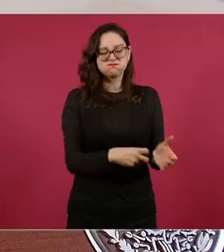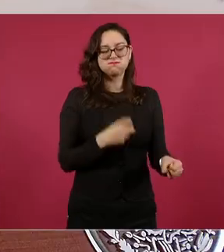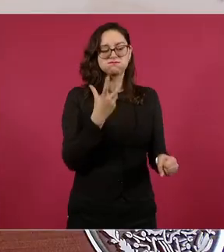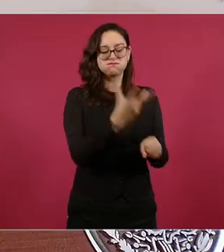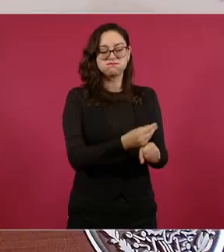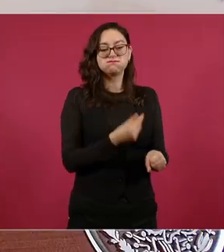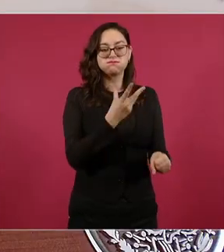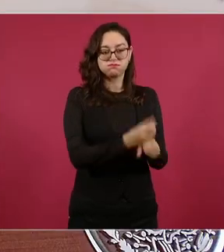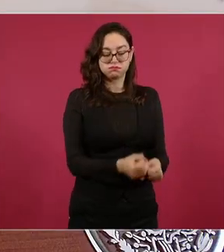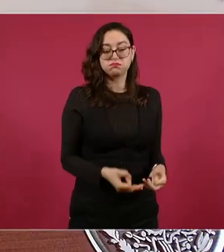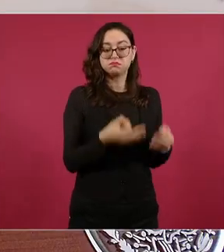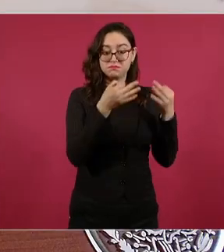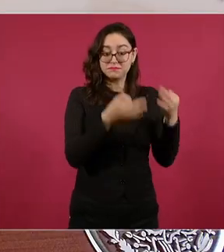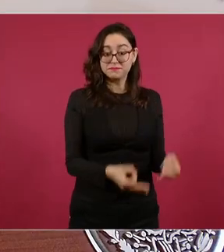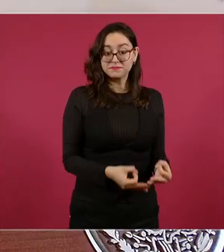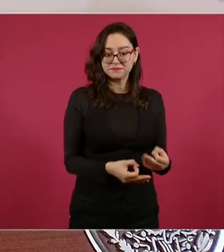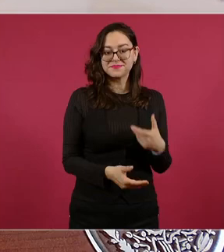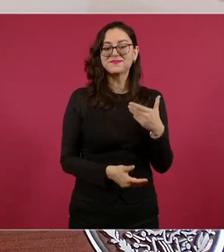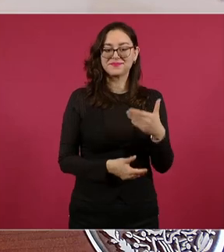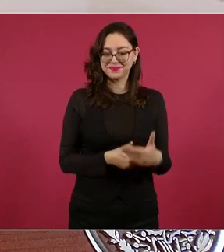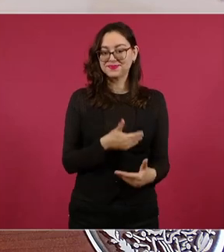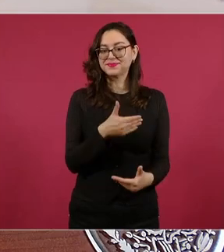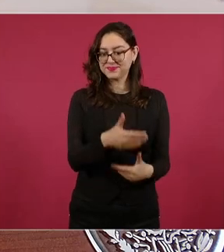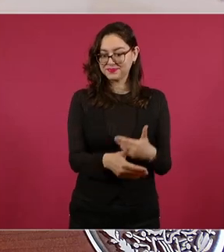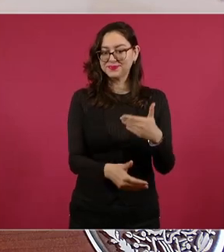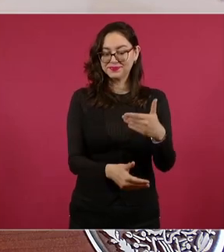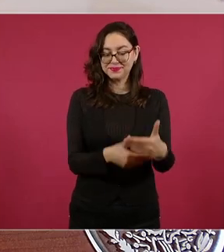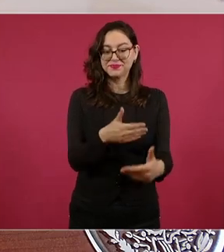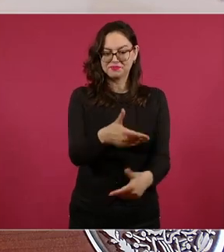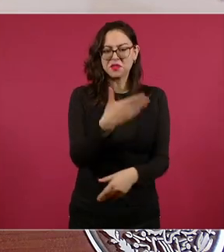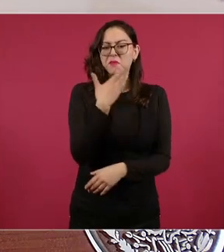Y vamos avanzando, vamos bien.